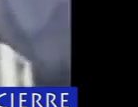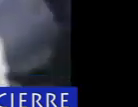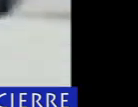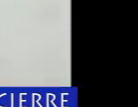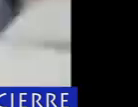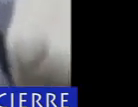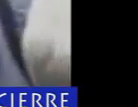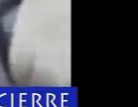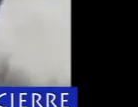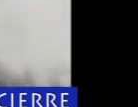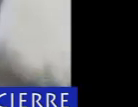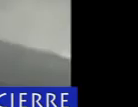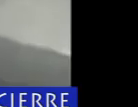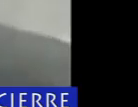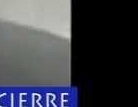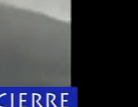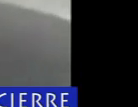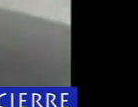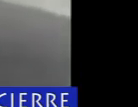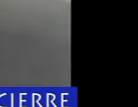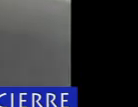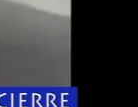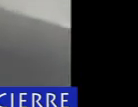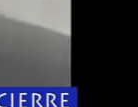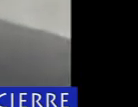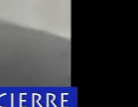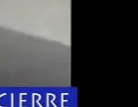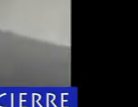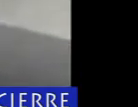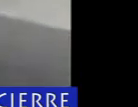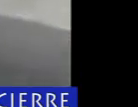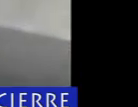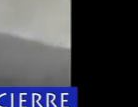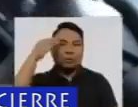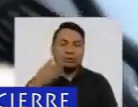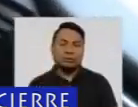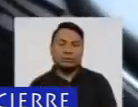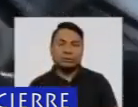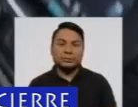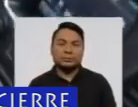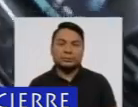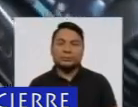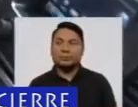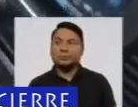que sigue purgando sentencia al interior de este establecimiento.